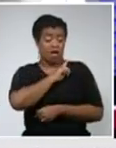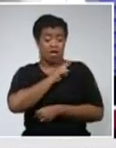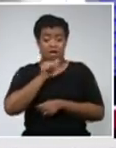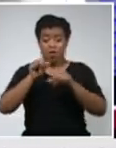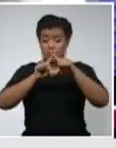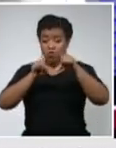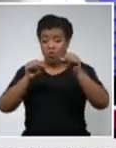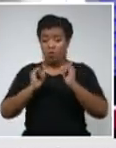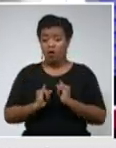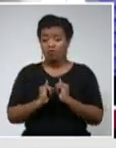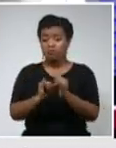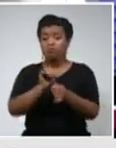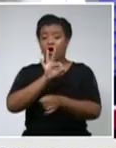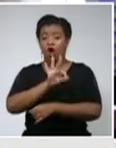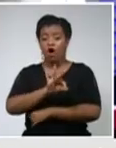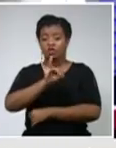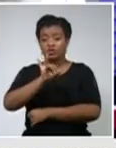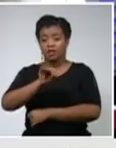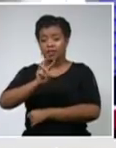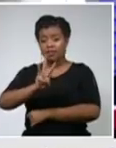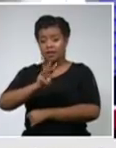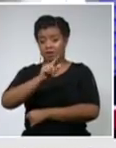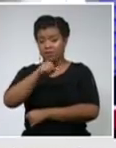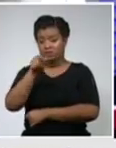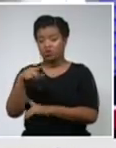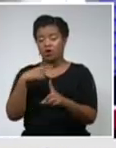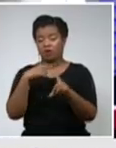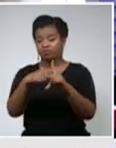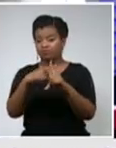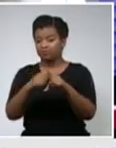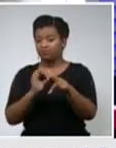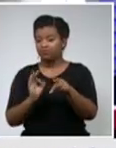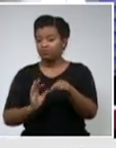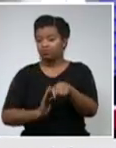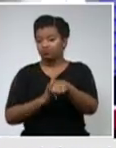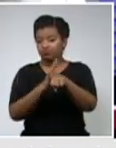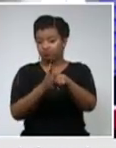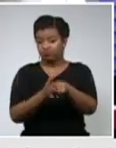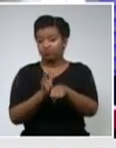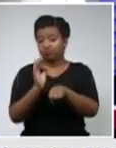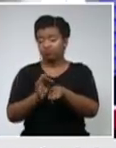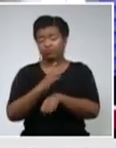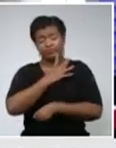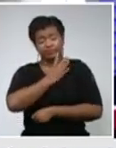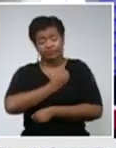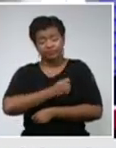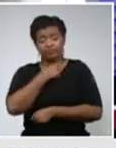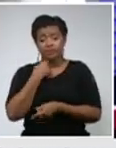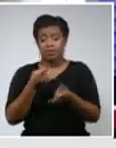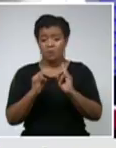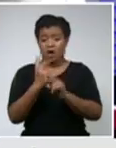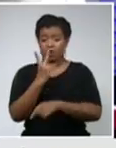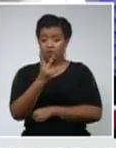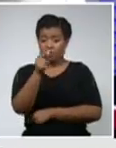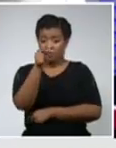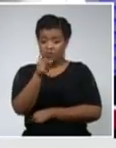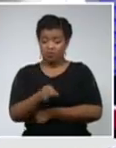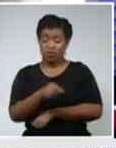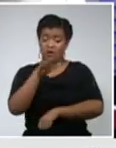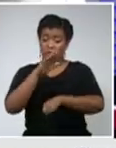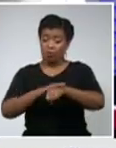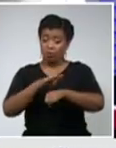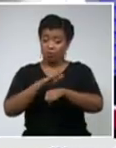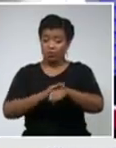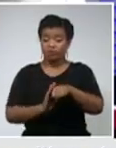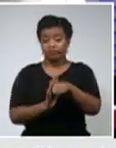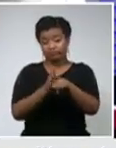reporta 873 nuevos casos positivos a la COVID-19 y lamentablemente 2 fallecidos como consecuencia de la